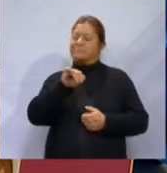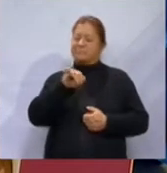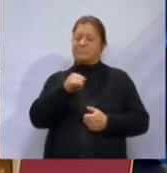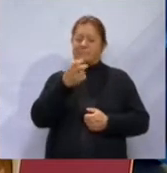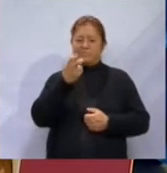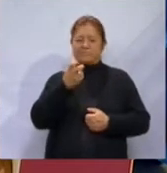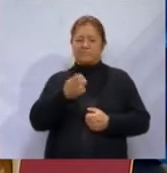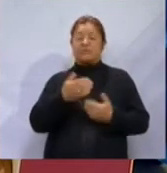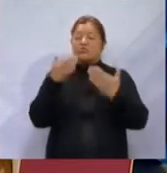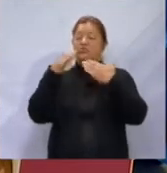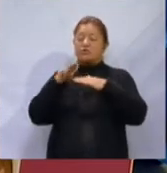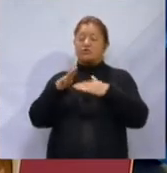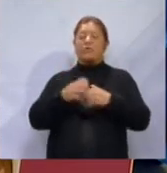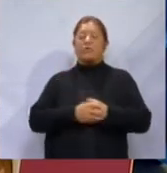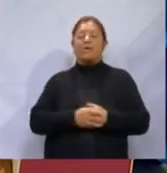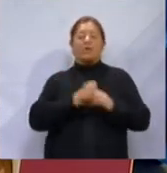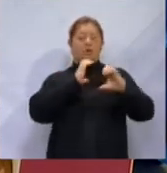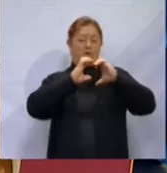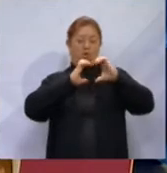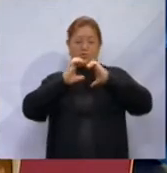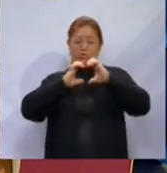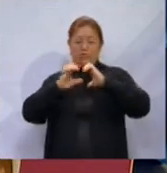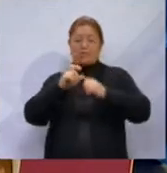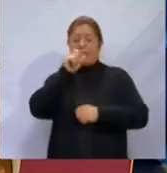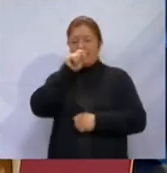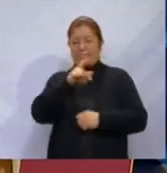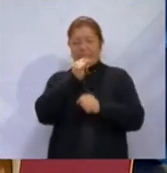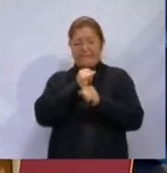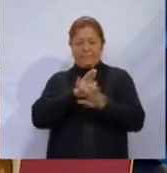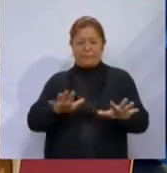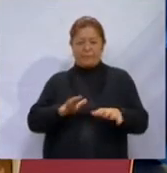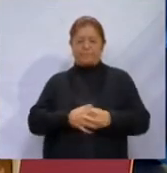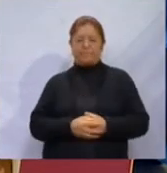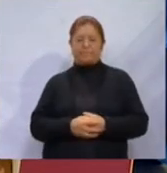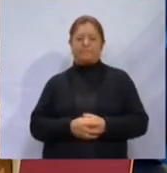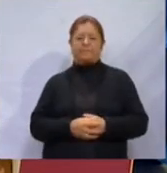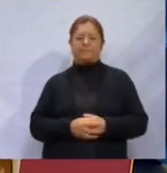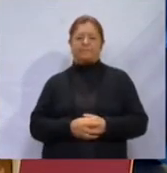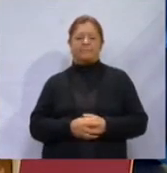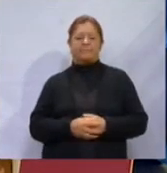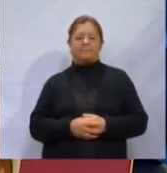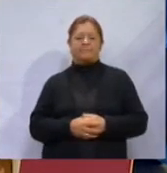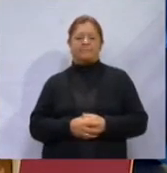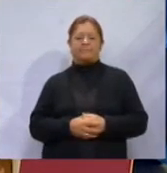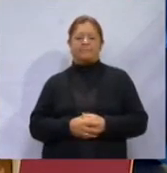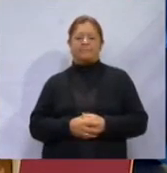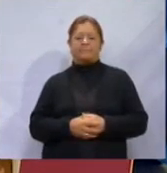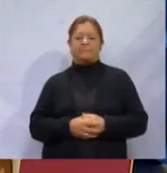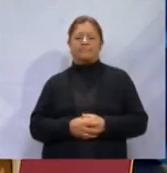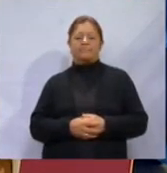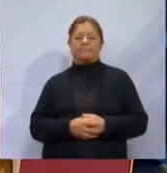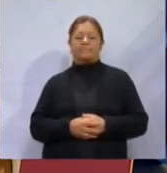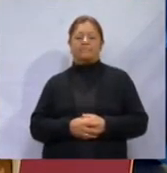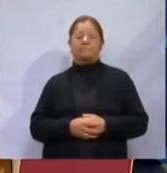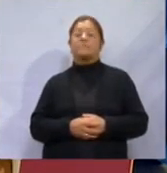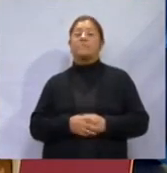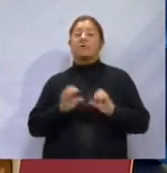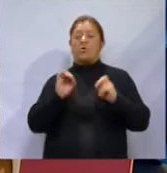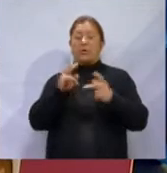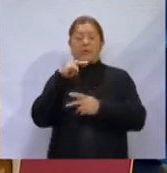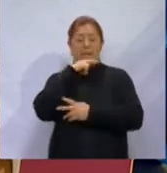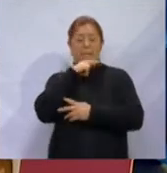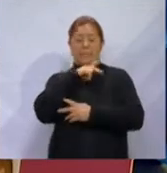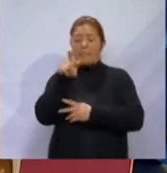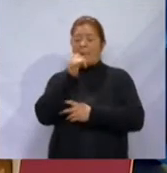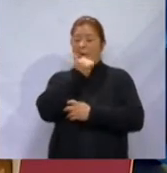es sobre el elemento de comunicación e información. Así es. Claro. Rápidamente, Katy, para